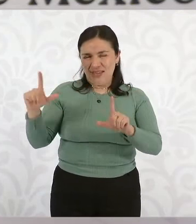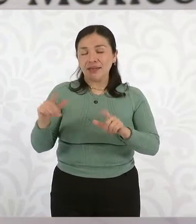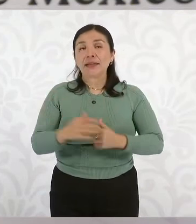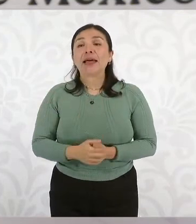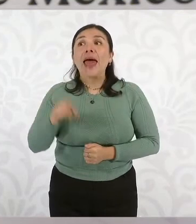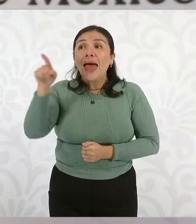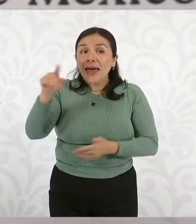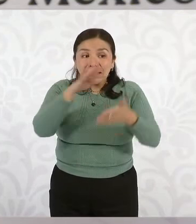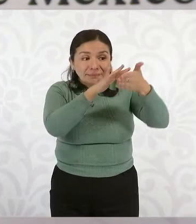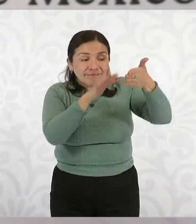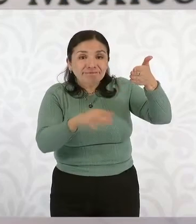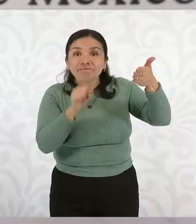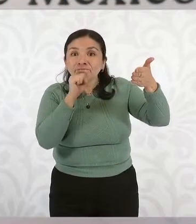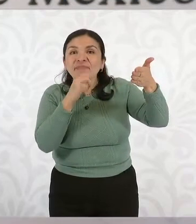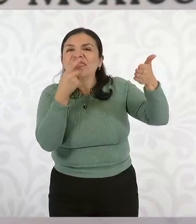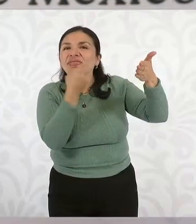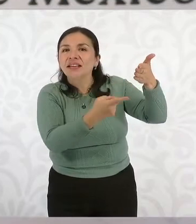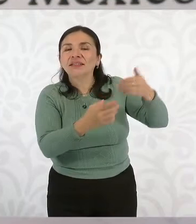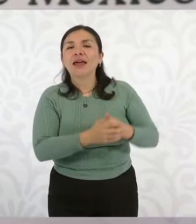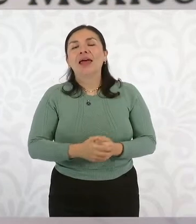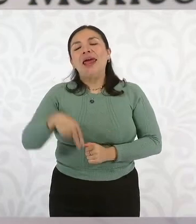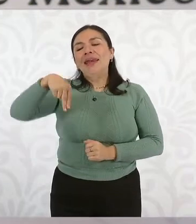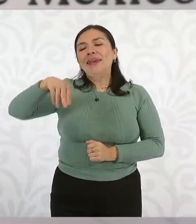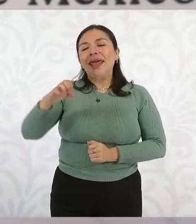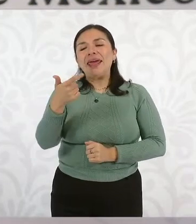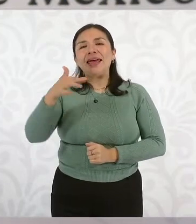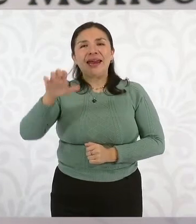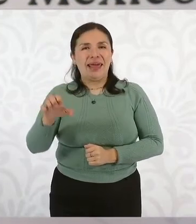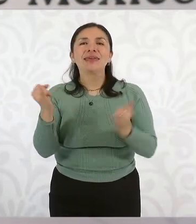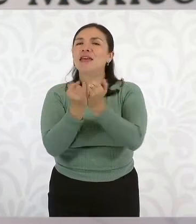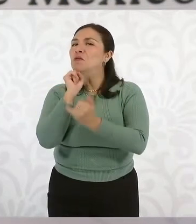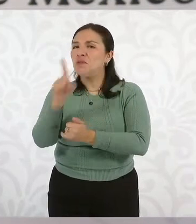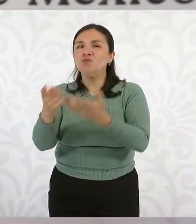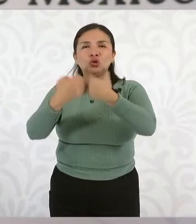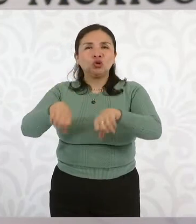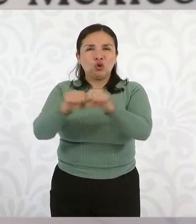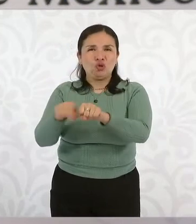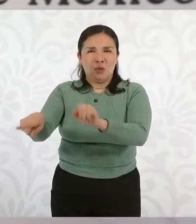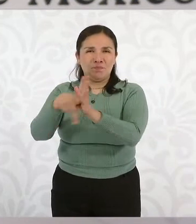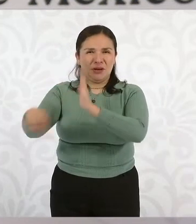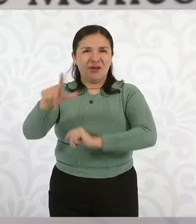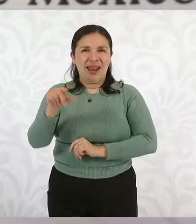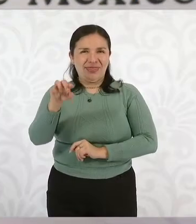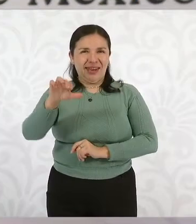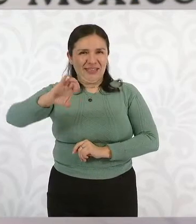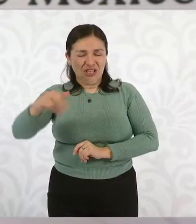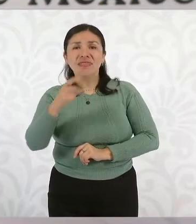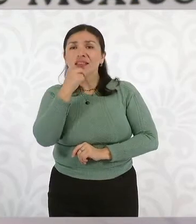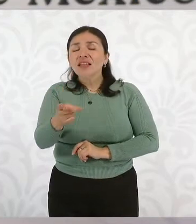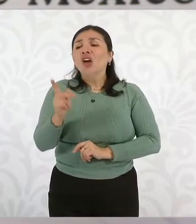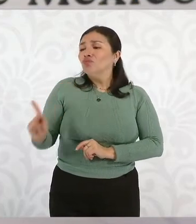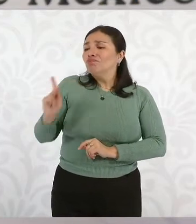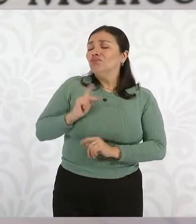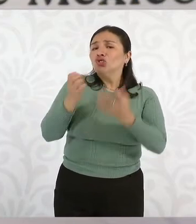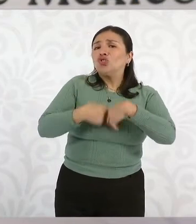dice ahí claramente Negre, que es otro de los socios de La Derecha Diario, que es su socio Cerimedo.